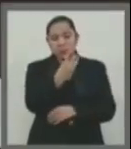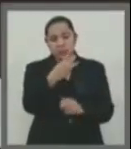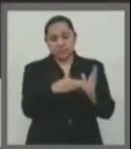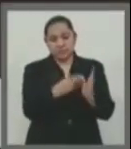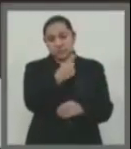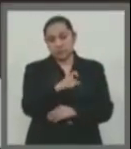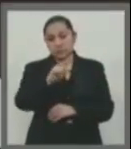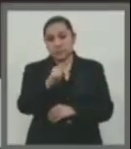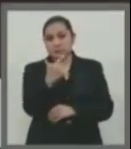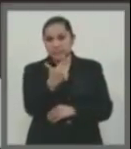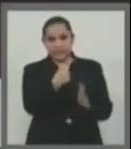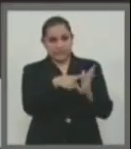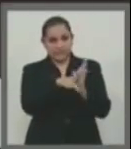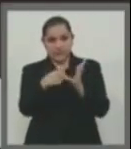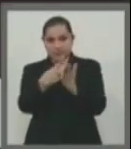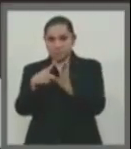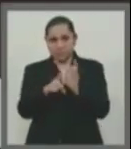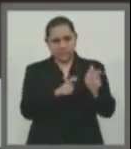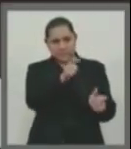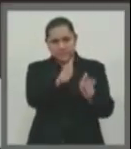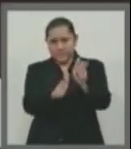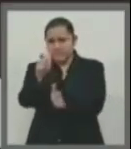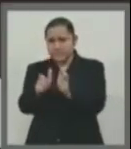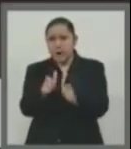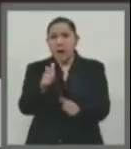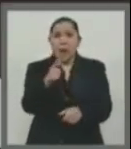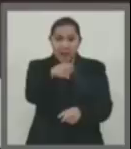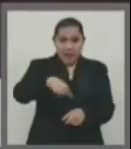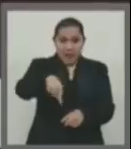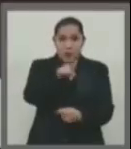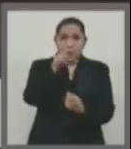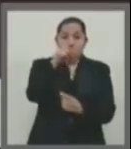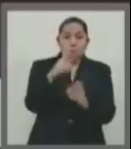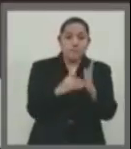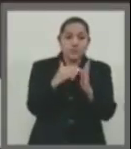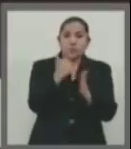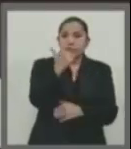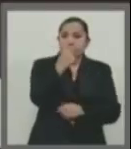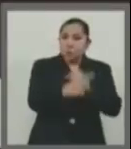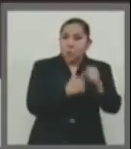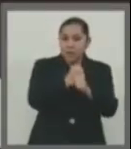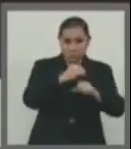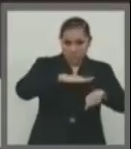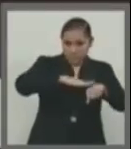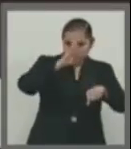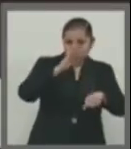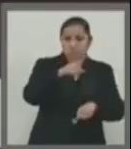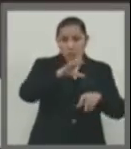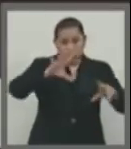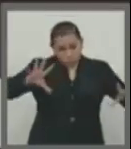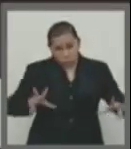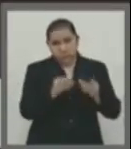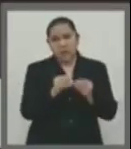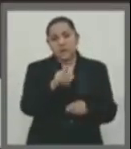103,177 plazas que ganan más de 1,000,000 de pesos anuales y el costo total de las mismas asciende a